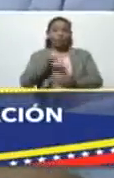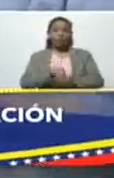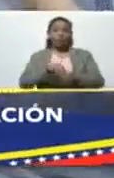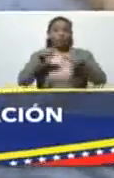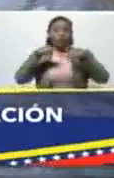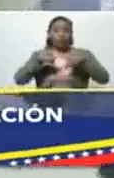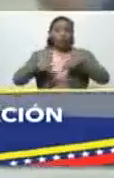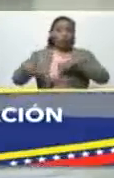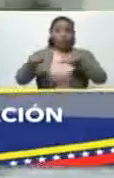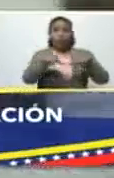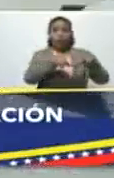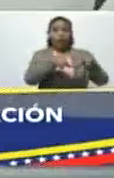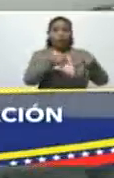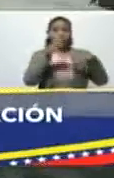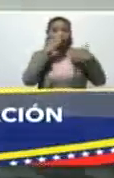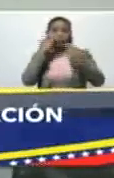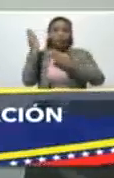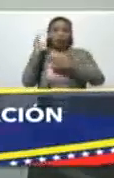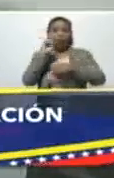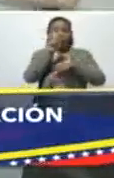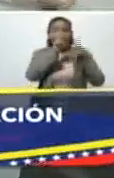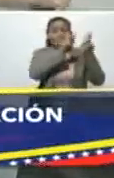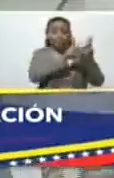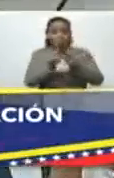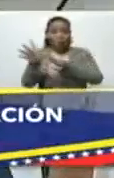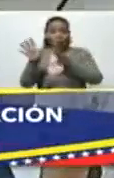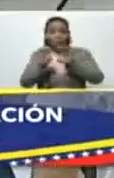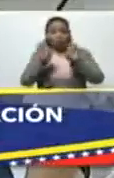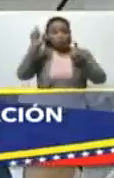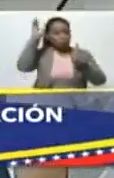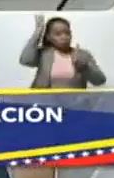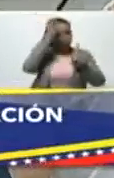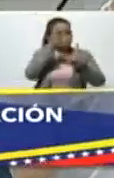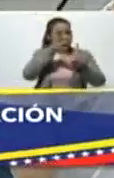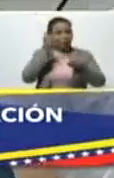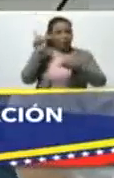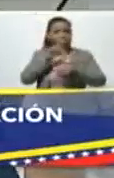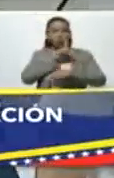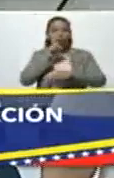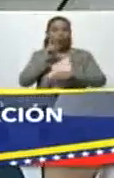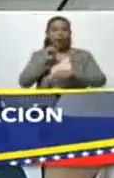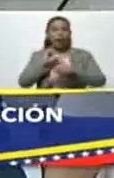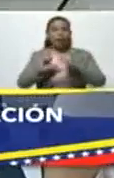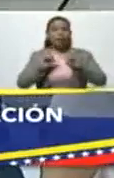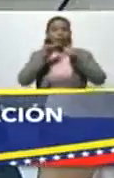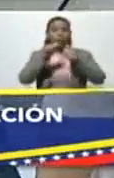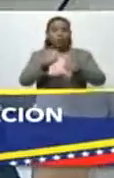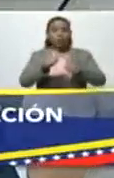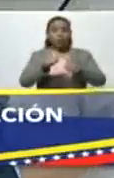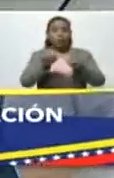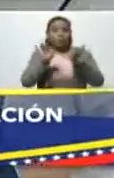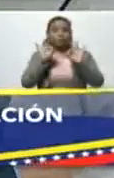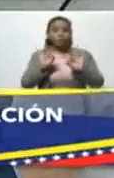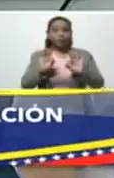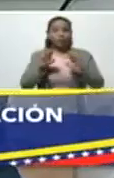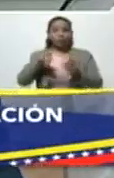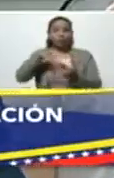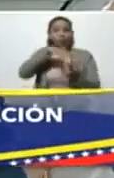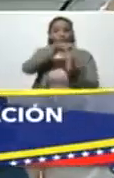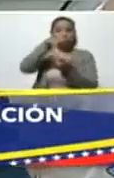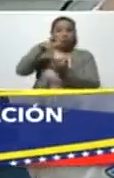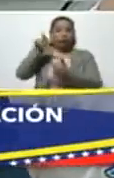espacios un programa educativo llamado Ignición Espacial que tributa a lo que sería el